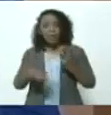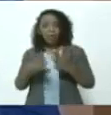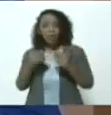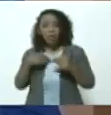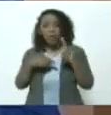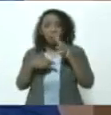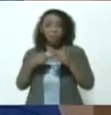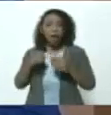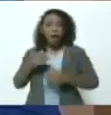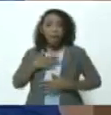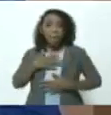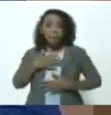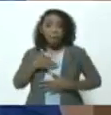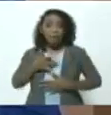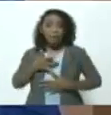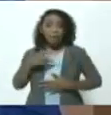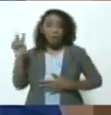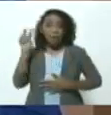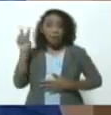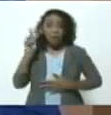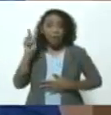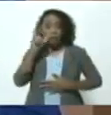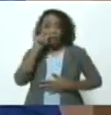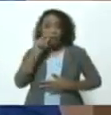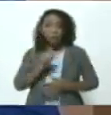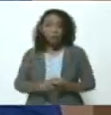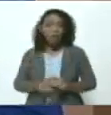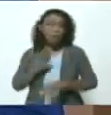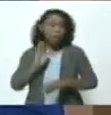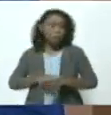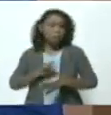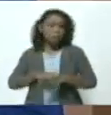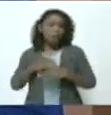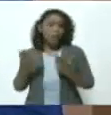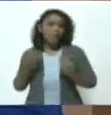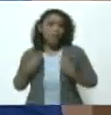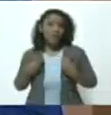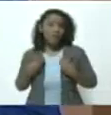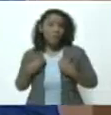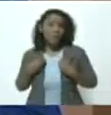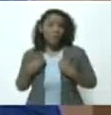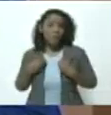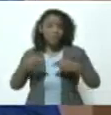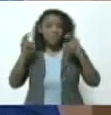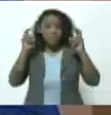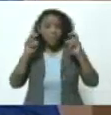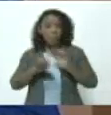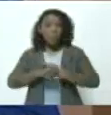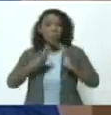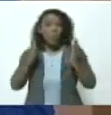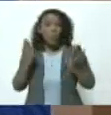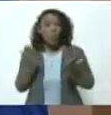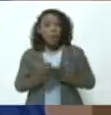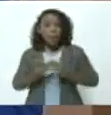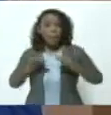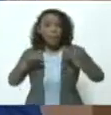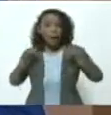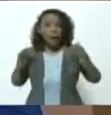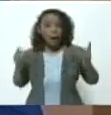me conmueve como venezolano, porque vivimos una coyuntura mundial de pandemia que